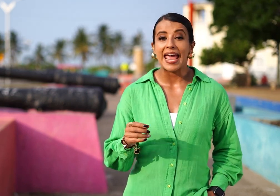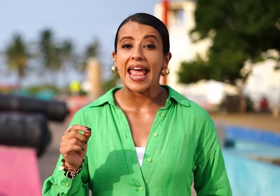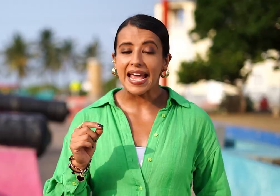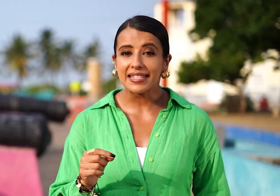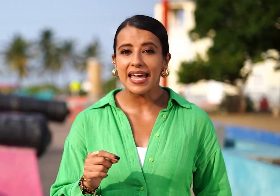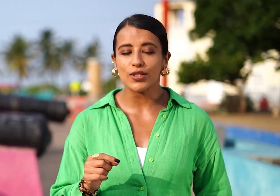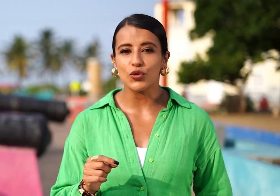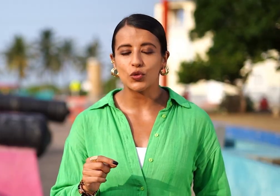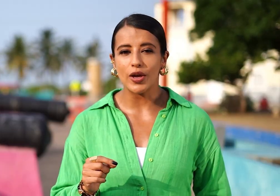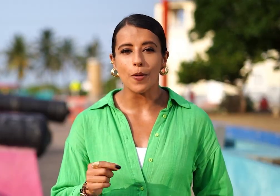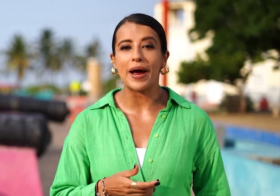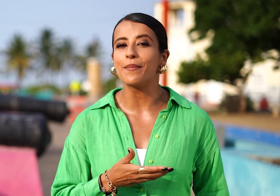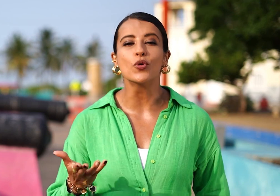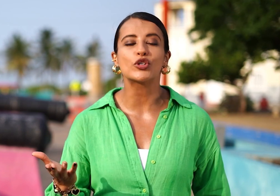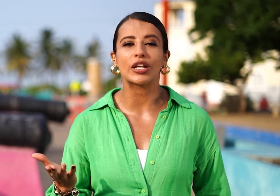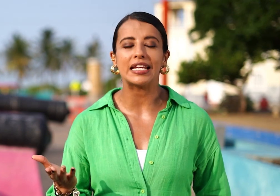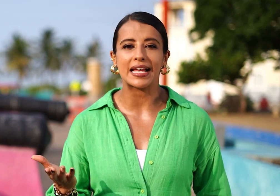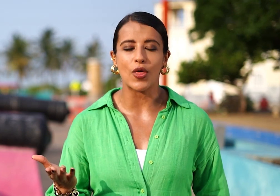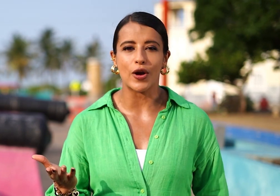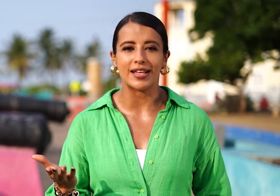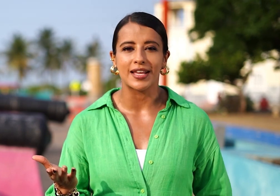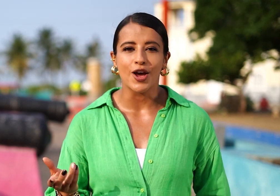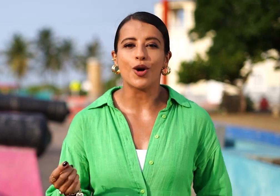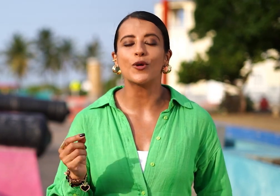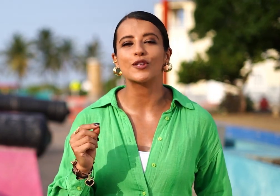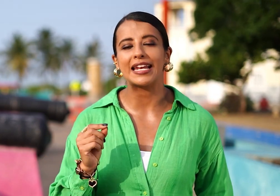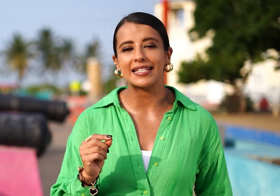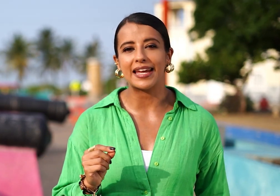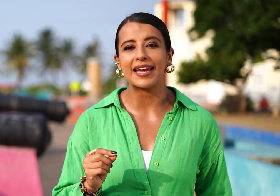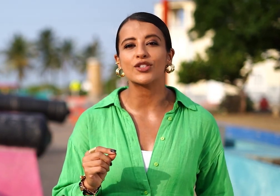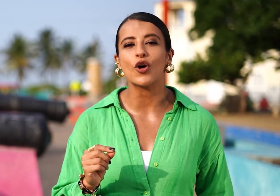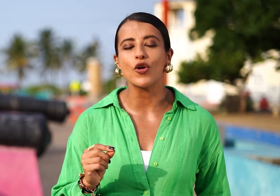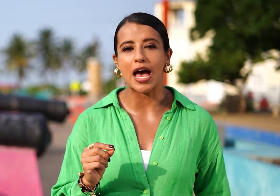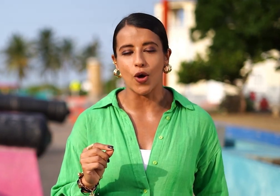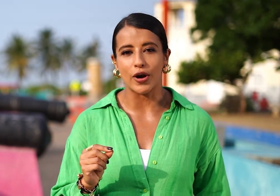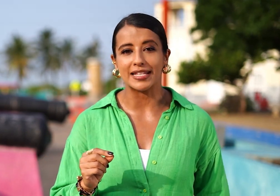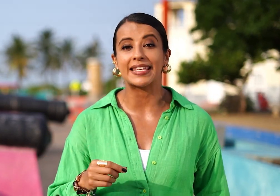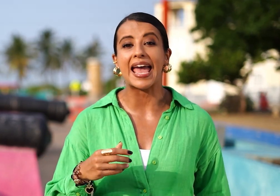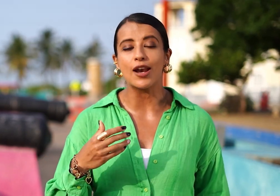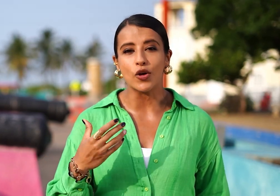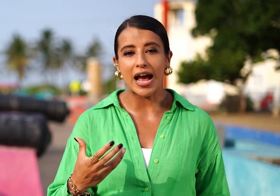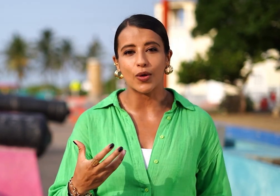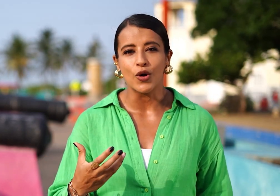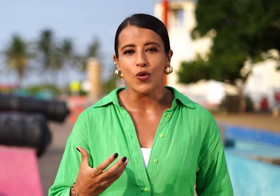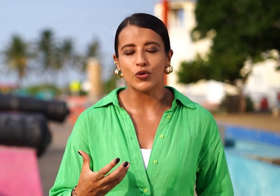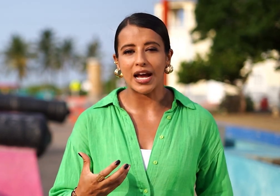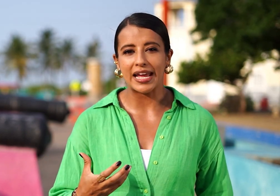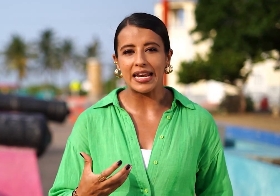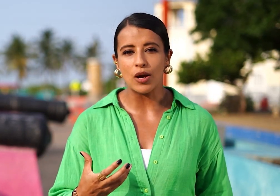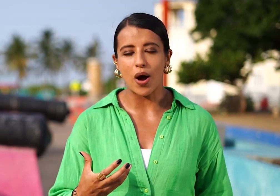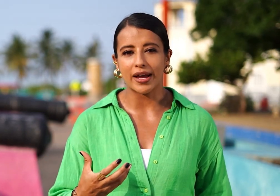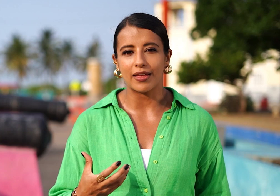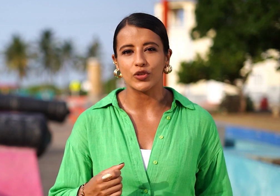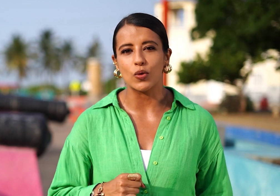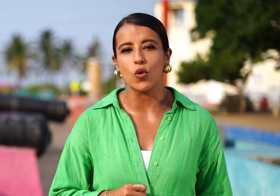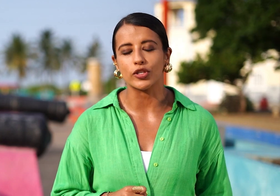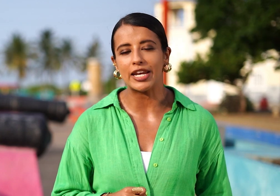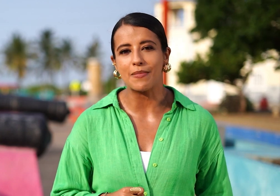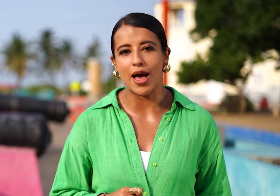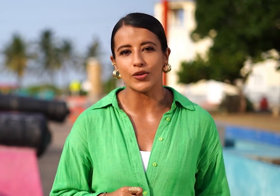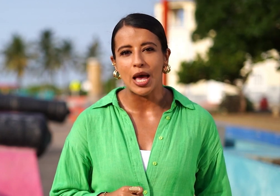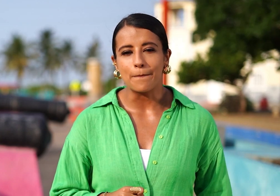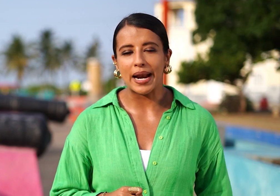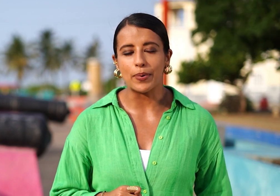cultural. Este es un sueño para muchos realizadores, como los de la serie Soñadores, que han logrado usar el lenguaje de los